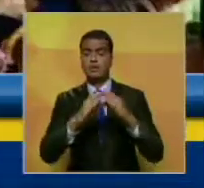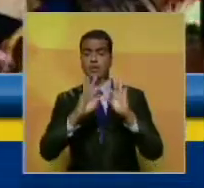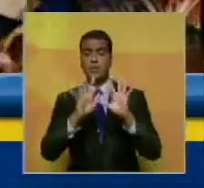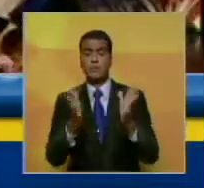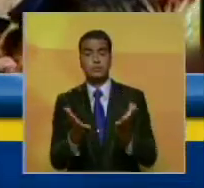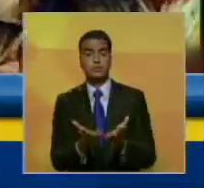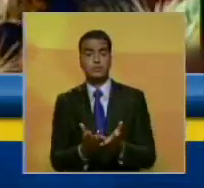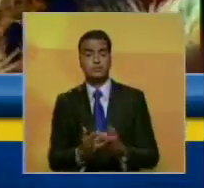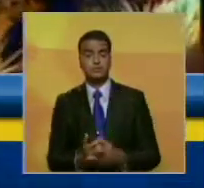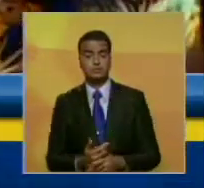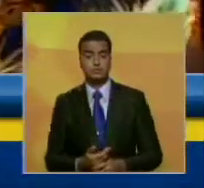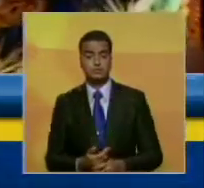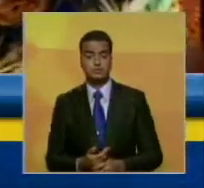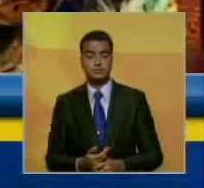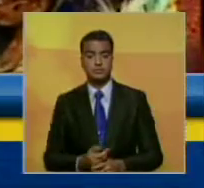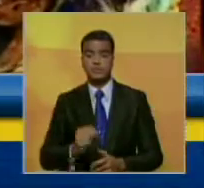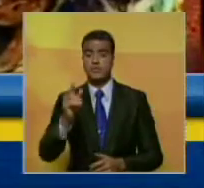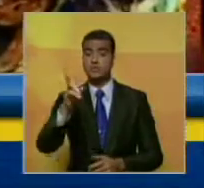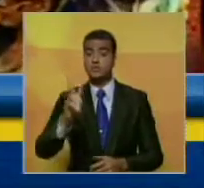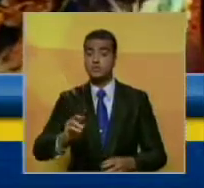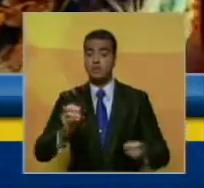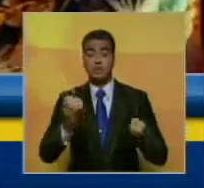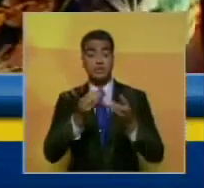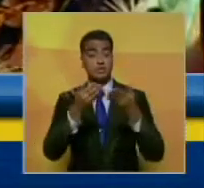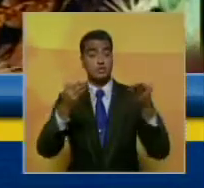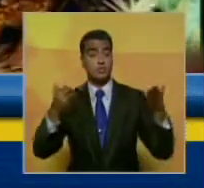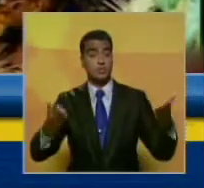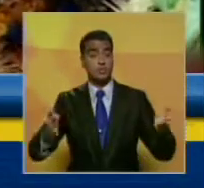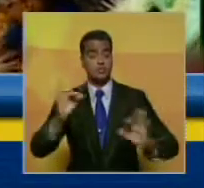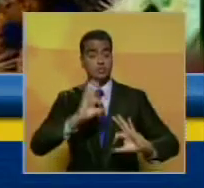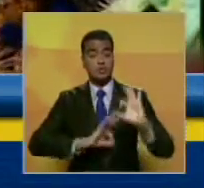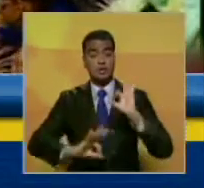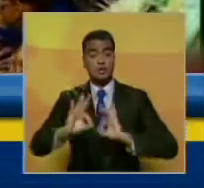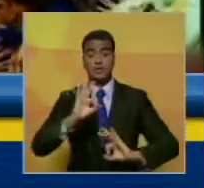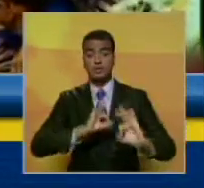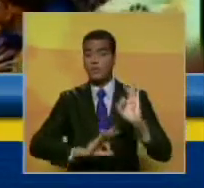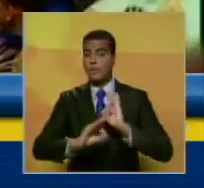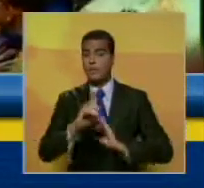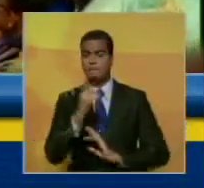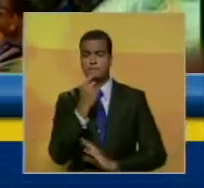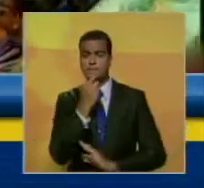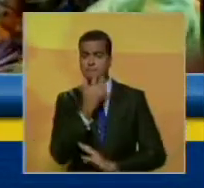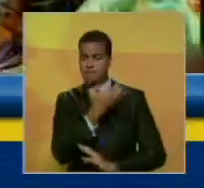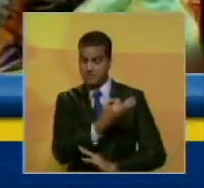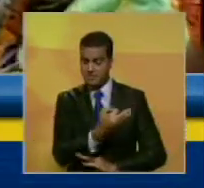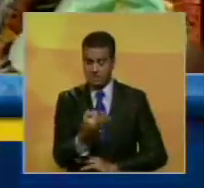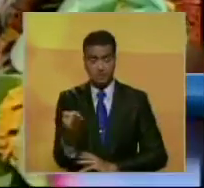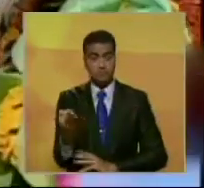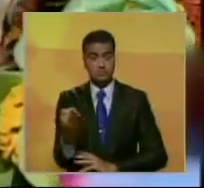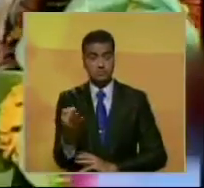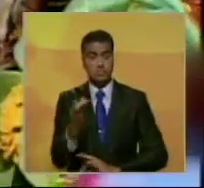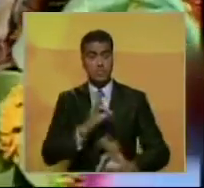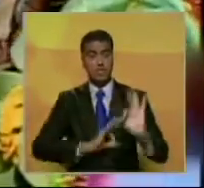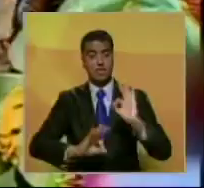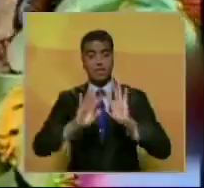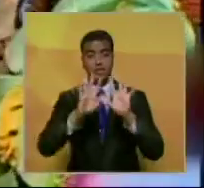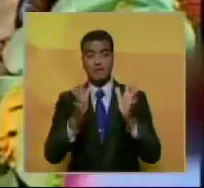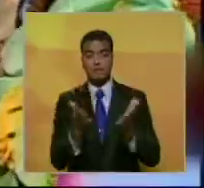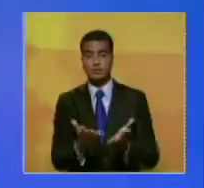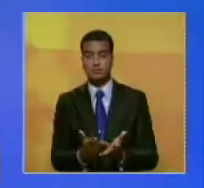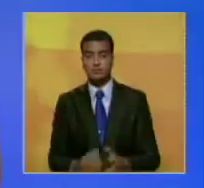entero. Venezuela abre sus puertas de su teatro maravilloso al teatro del